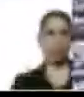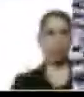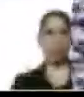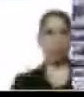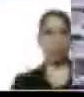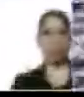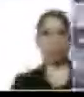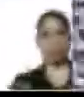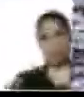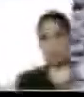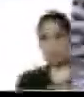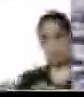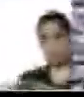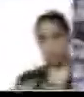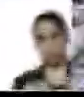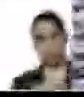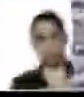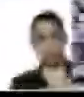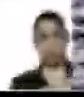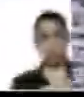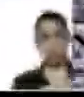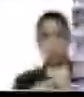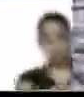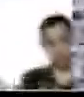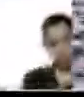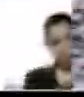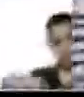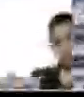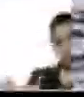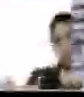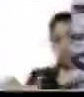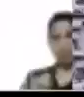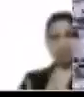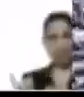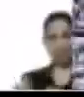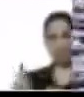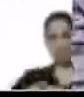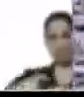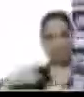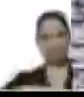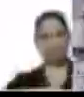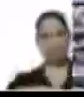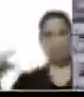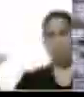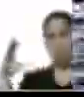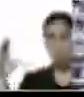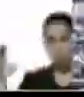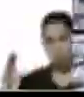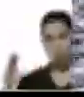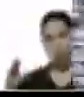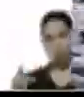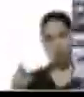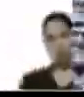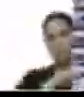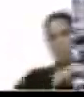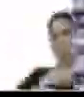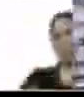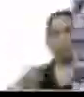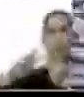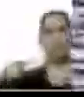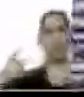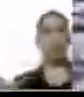31 toneladas de oro venezolano, que querían su oro, pero de todas formas están tan desesperados, no tienen dinero.